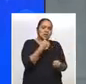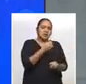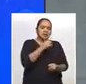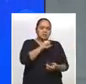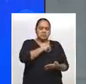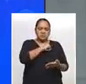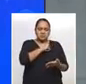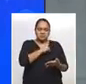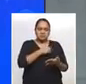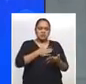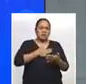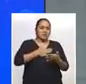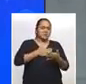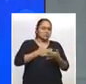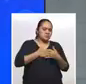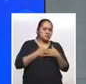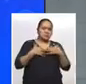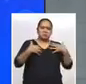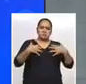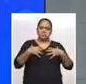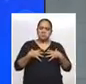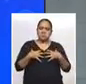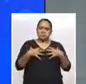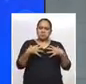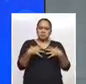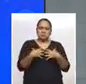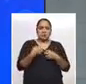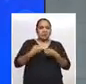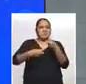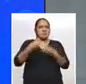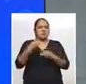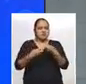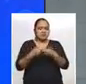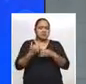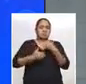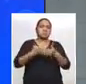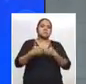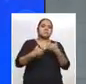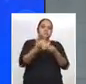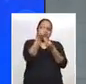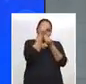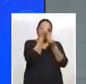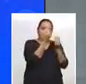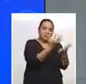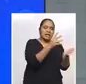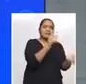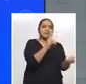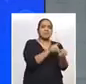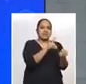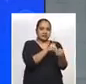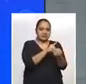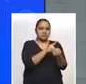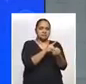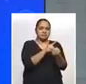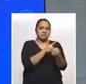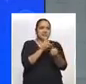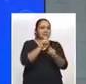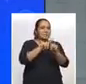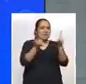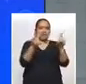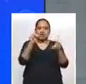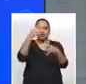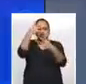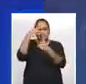una sintomatología que pueda semejar a una gripe o a un proceso respiratorio, usted debe de buscar la asistencia, pero no se